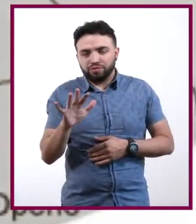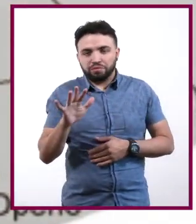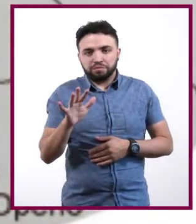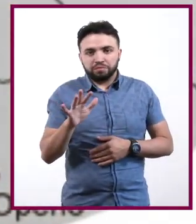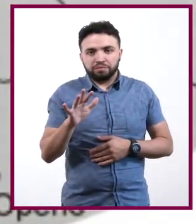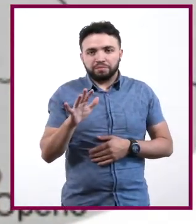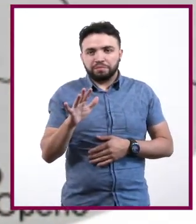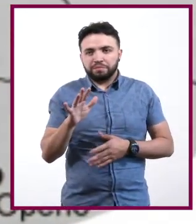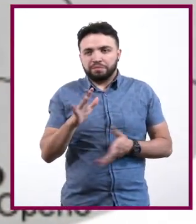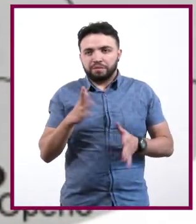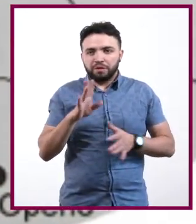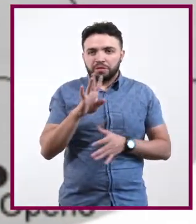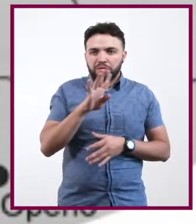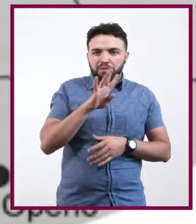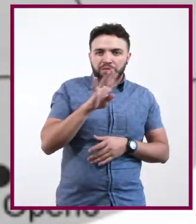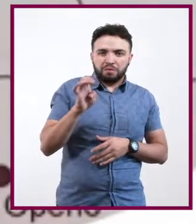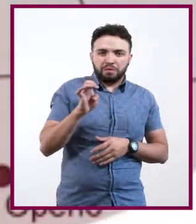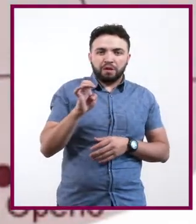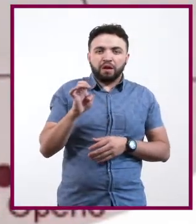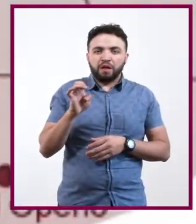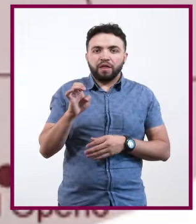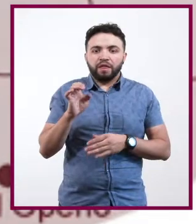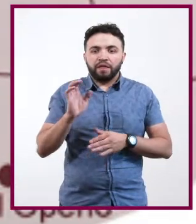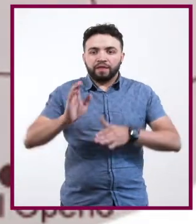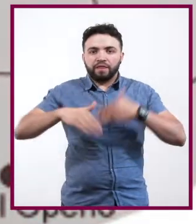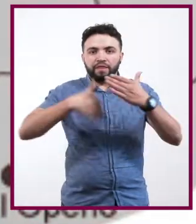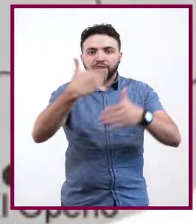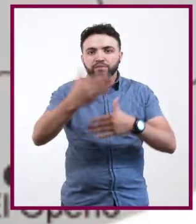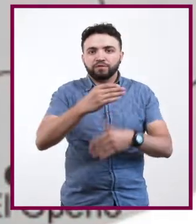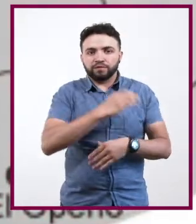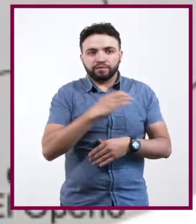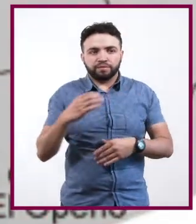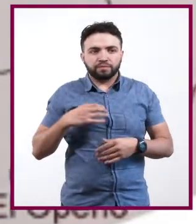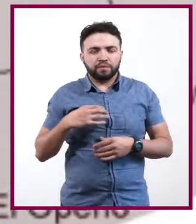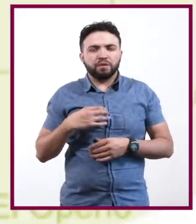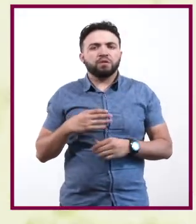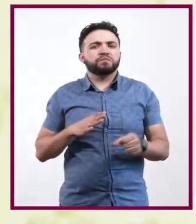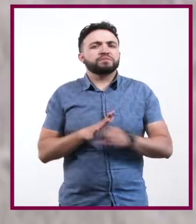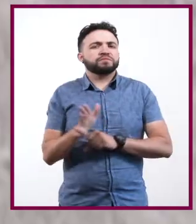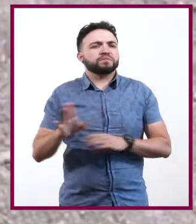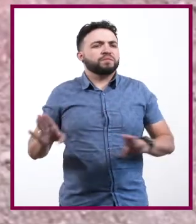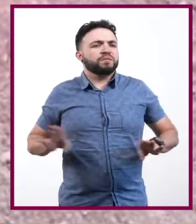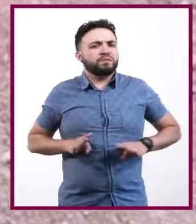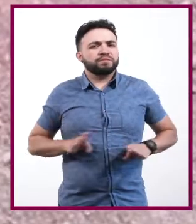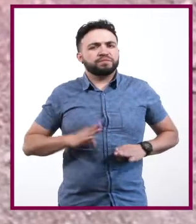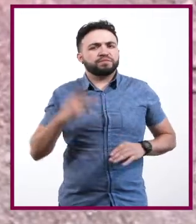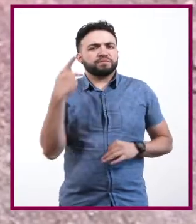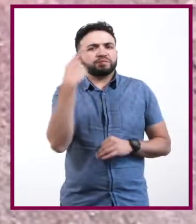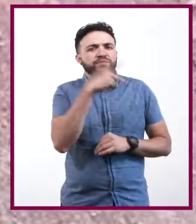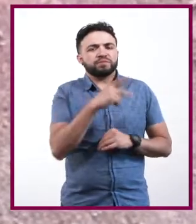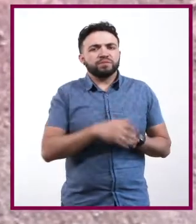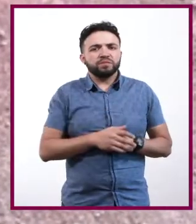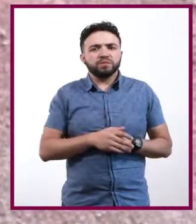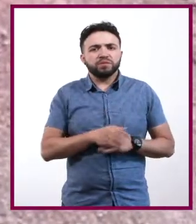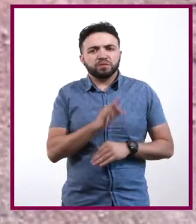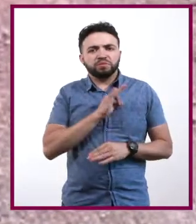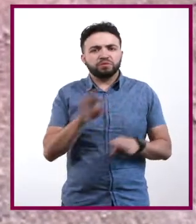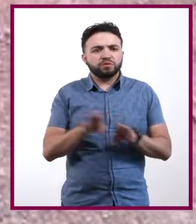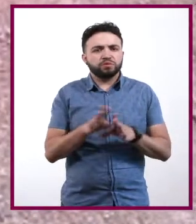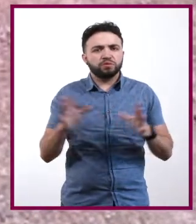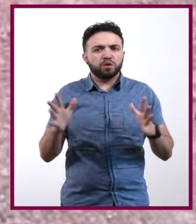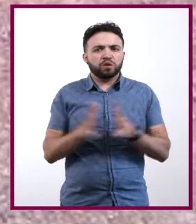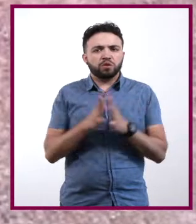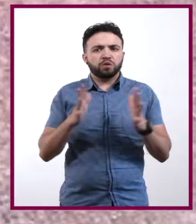mucho 400 después de Cristo. Y lo que las caracteriza es el hecho de compartir una